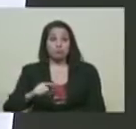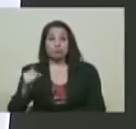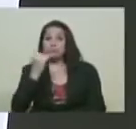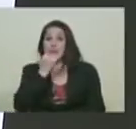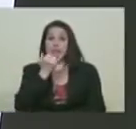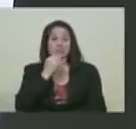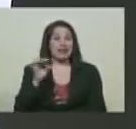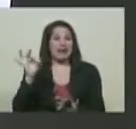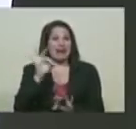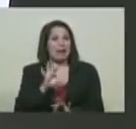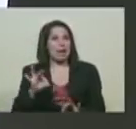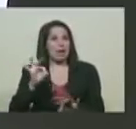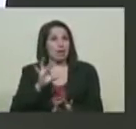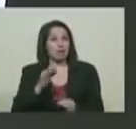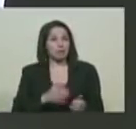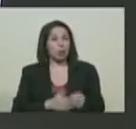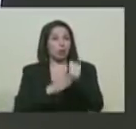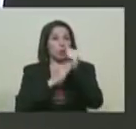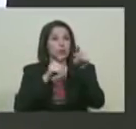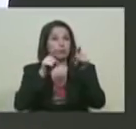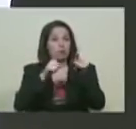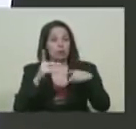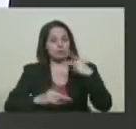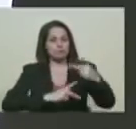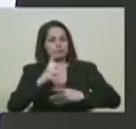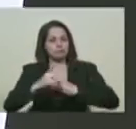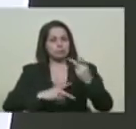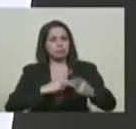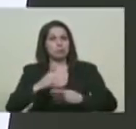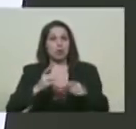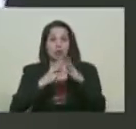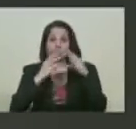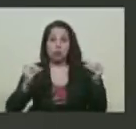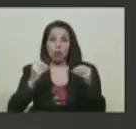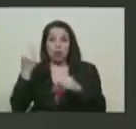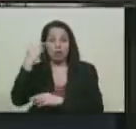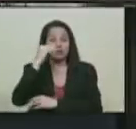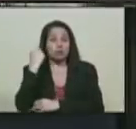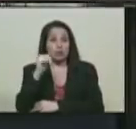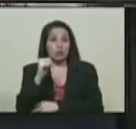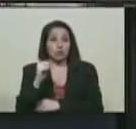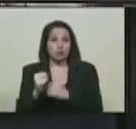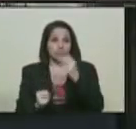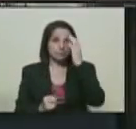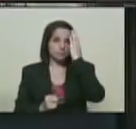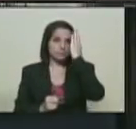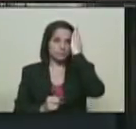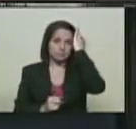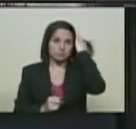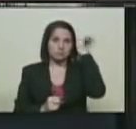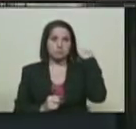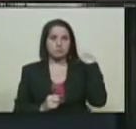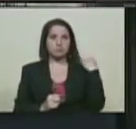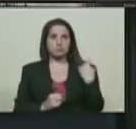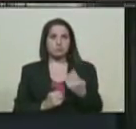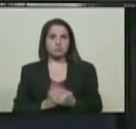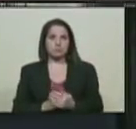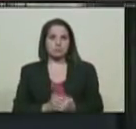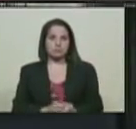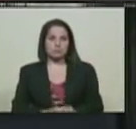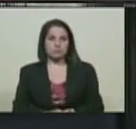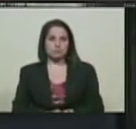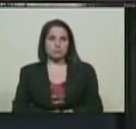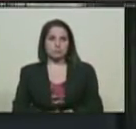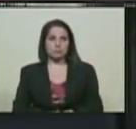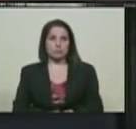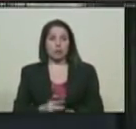el documento guía que debe reproducirse a nivel nacional. Aquí están, bueno,